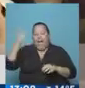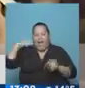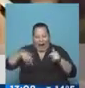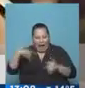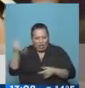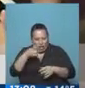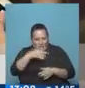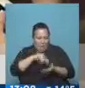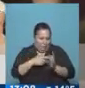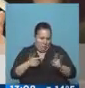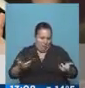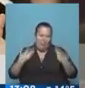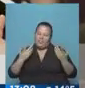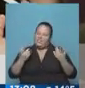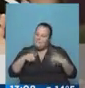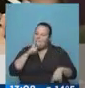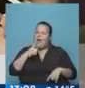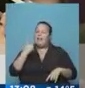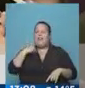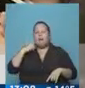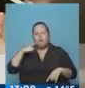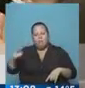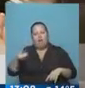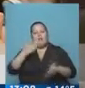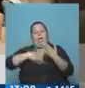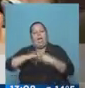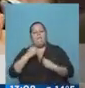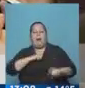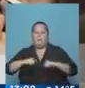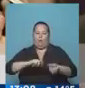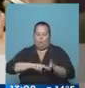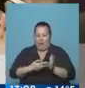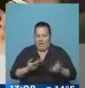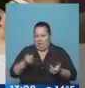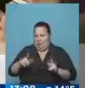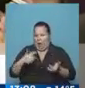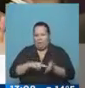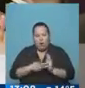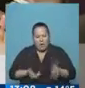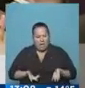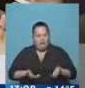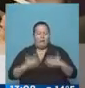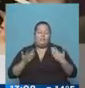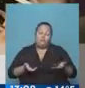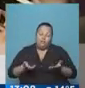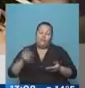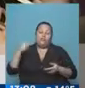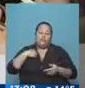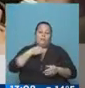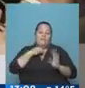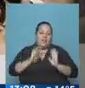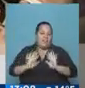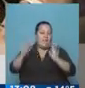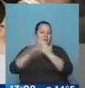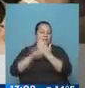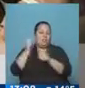alguna complicación la verdad que suena más a un pretexto para generar el conflicto que el conflicto mismo pero esté bueno yo prefiero dejar que